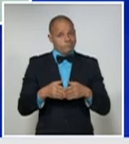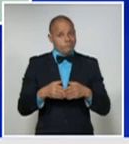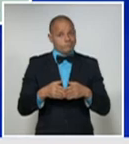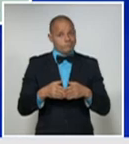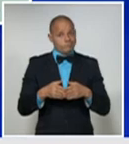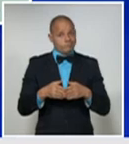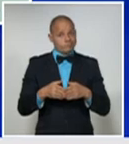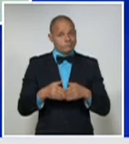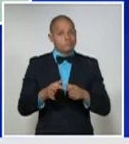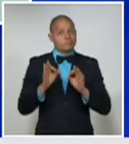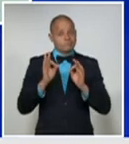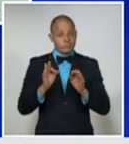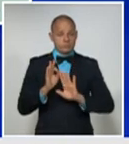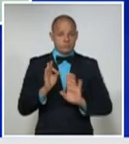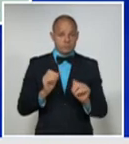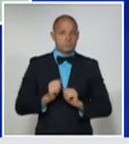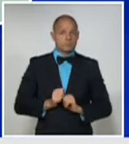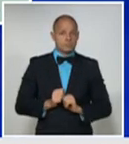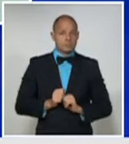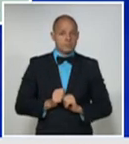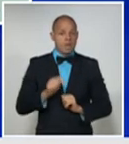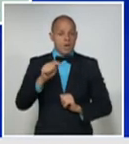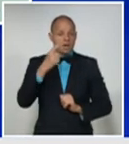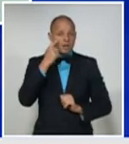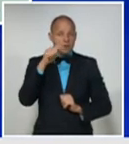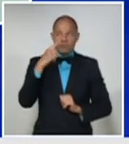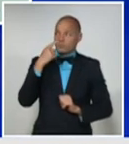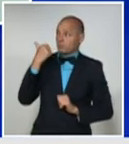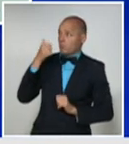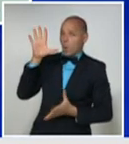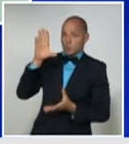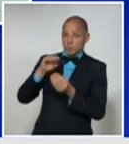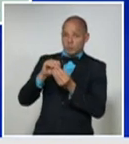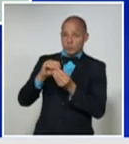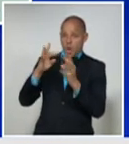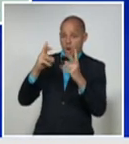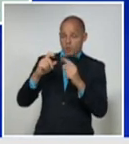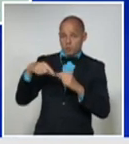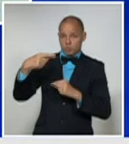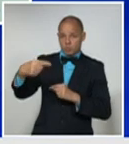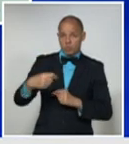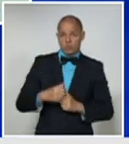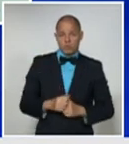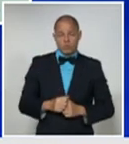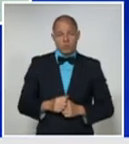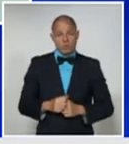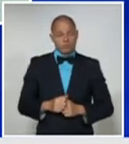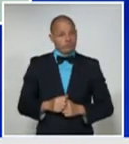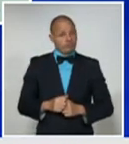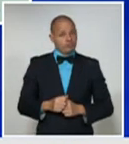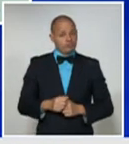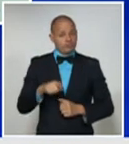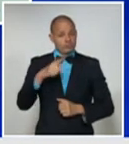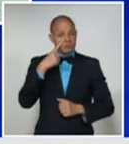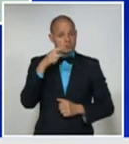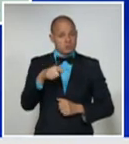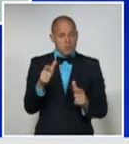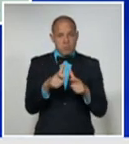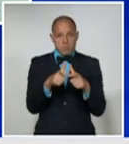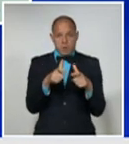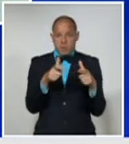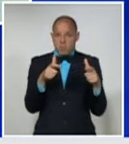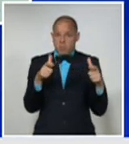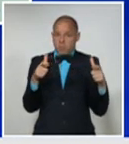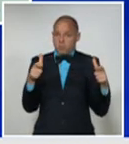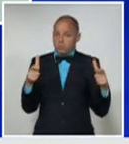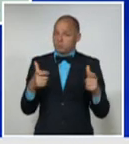realmente las cifras de casos que se van confirmando diariamente, pues se ha ido incrementando